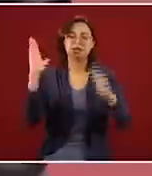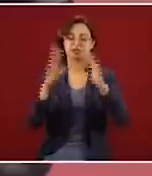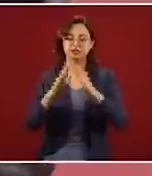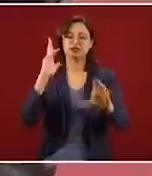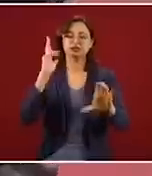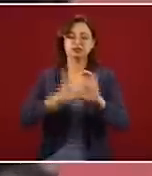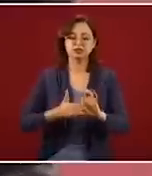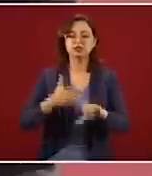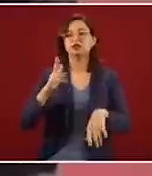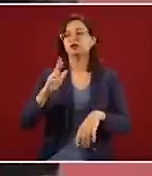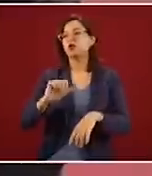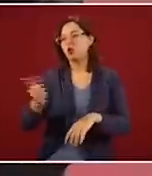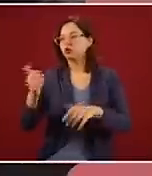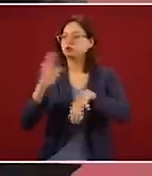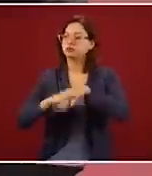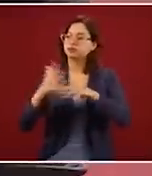albergues, se van a ampliar albergues.